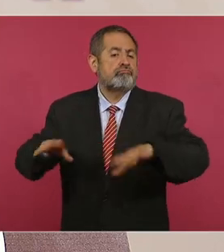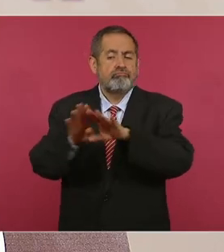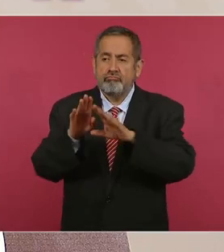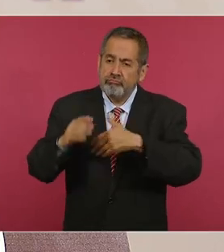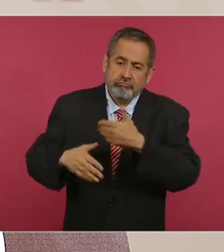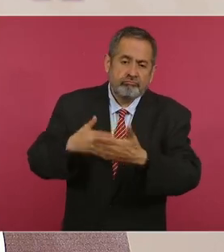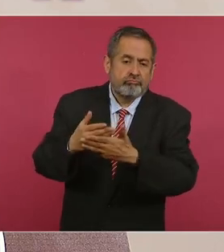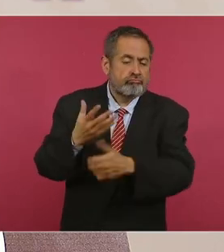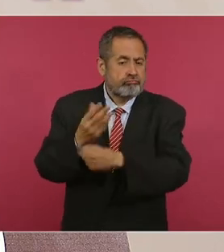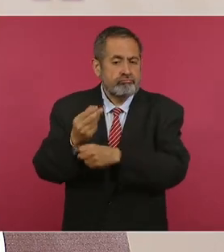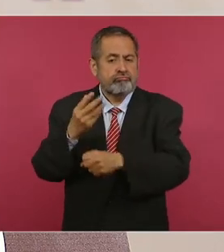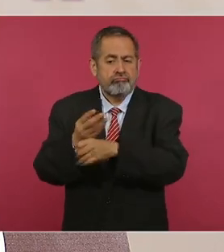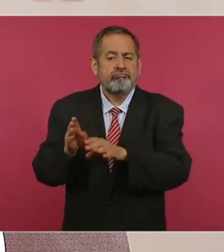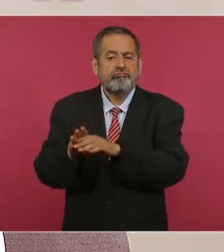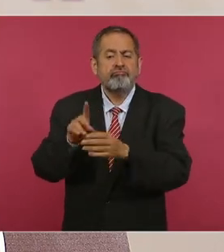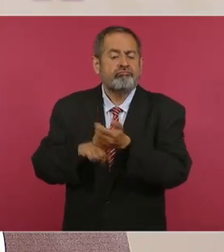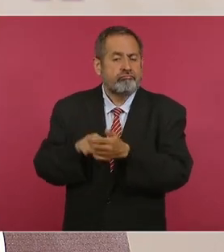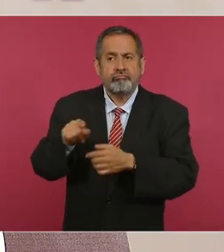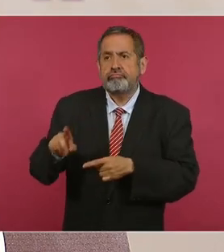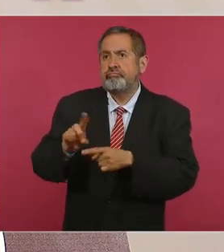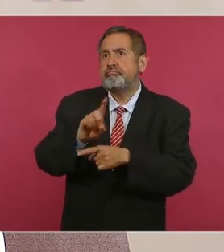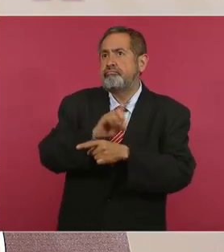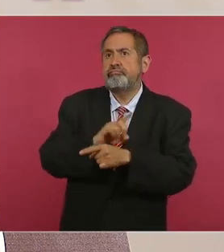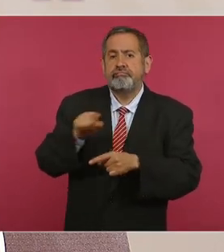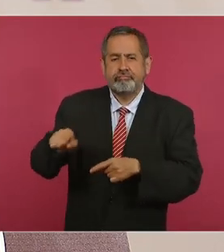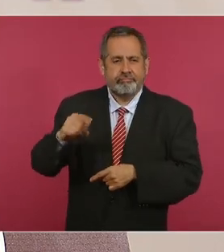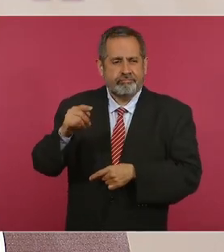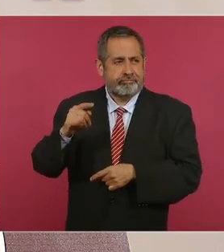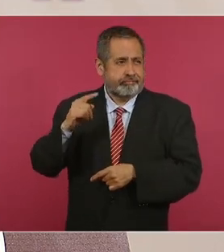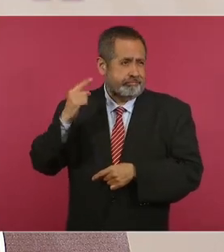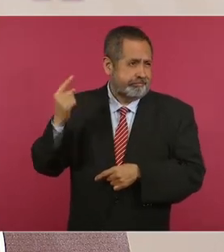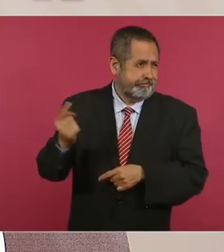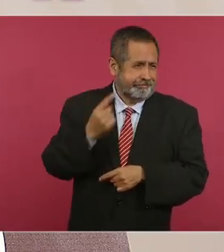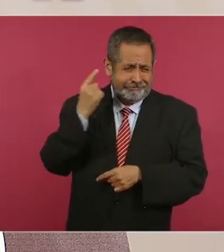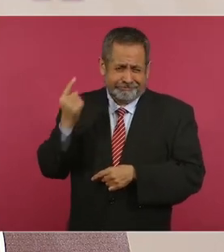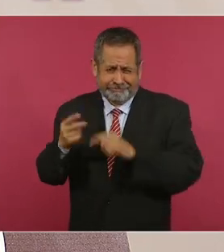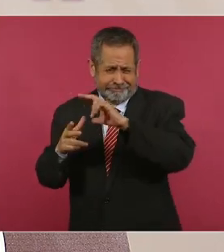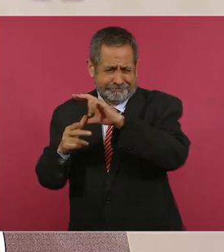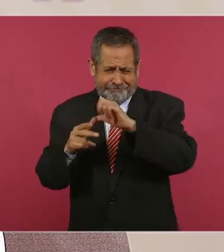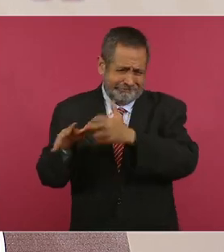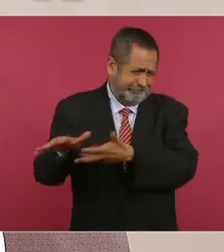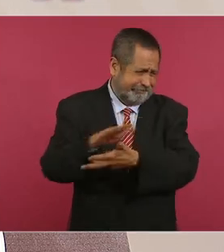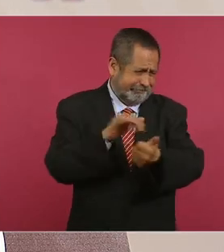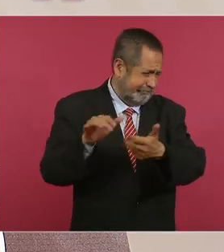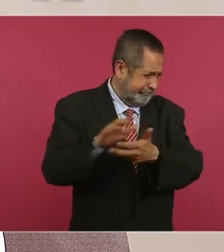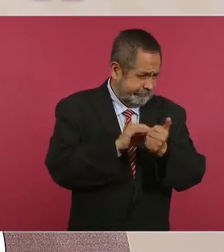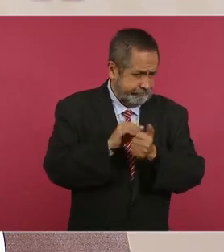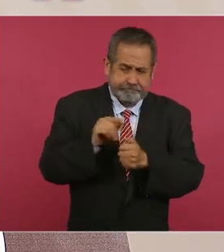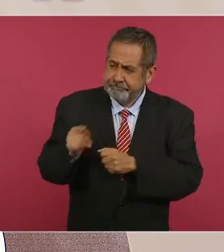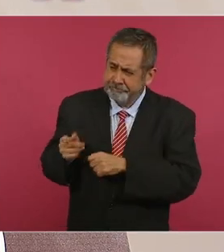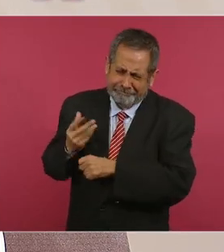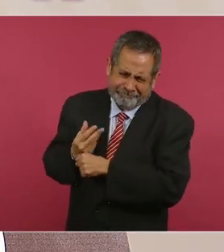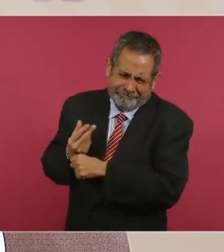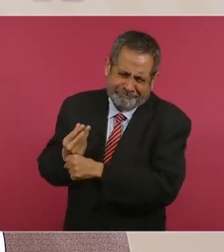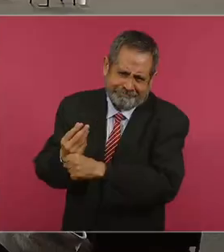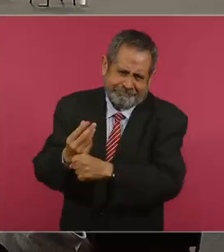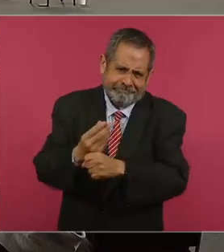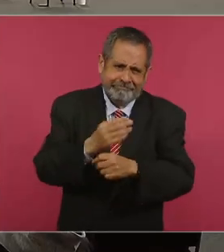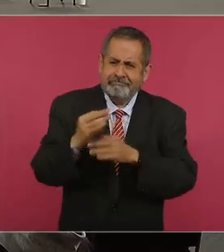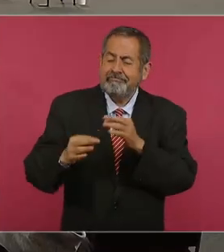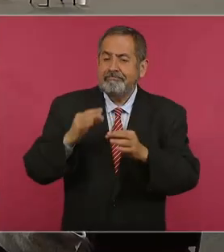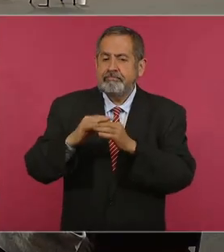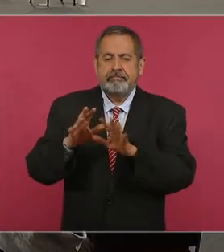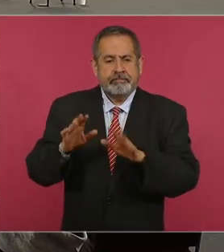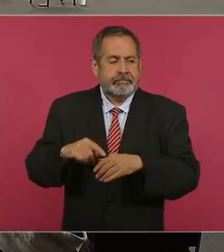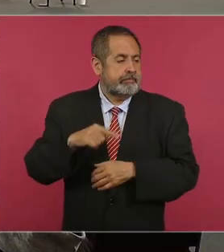avances de la reparación realizados desde el paso del huracán Otis por el puerto de Acapulco para evitar la desinformación que